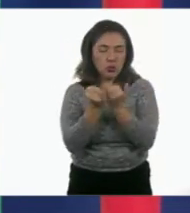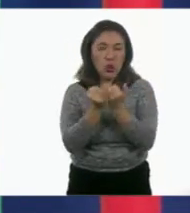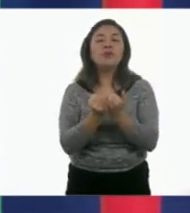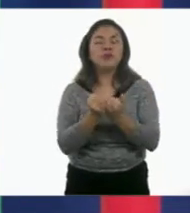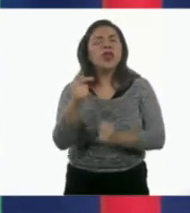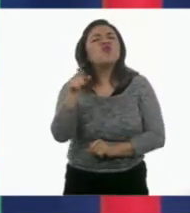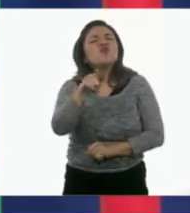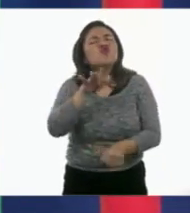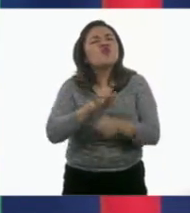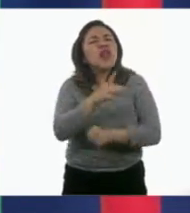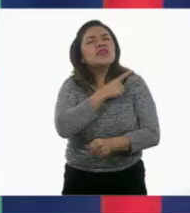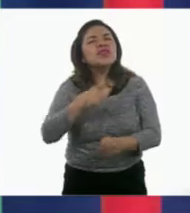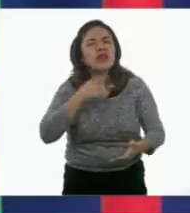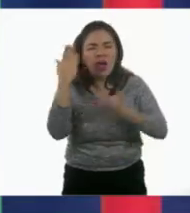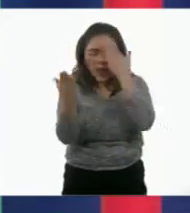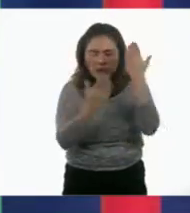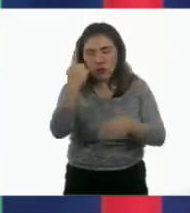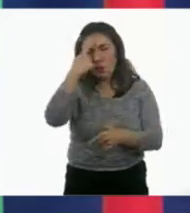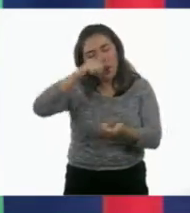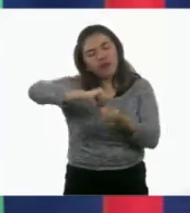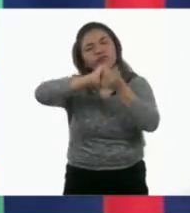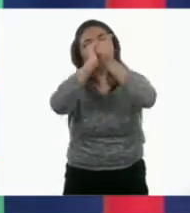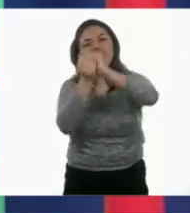¿Qué debo estudiar para ser escritor?